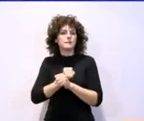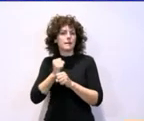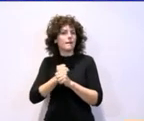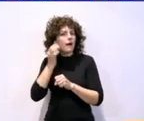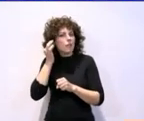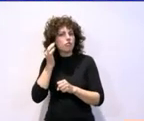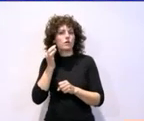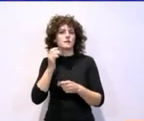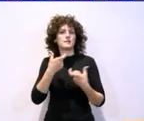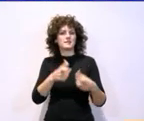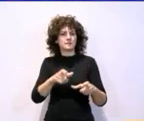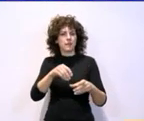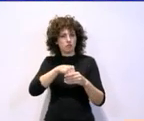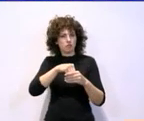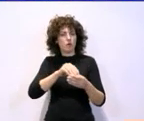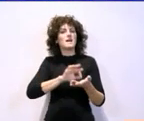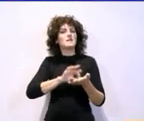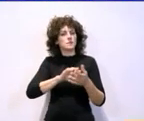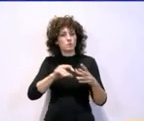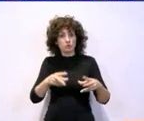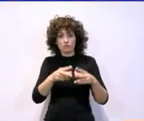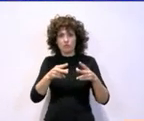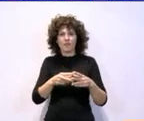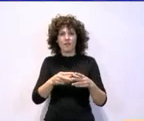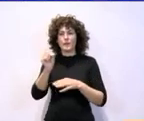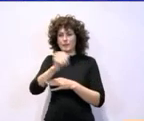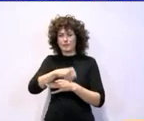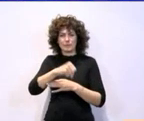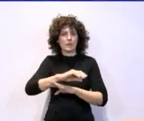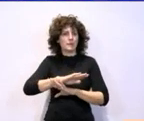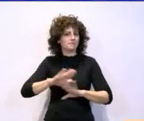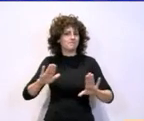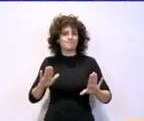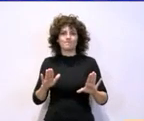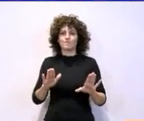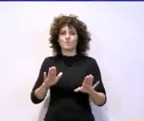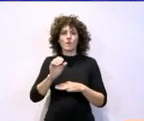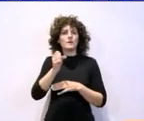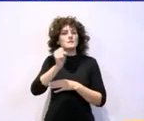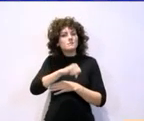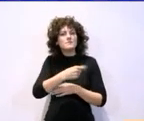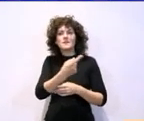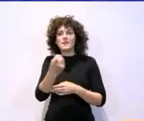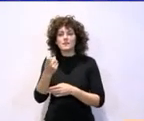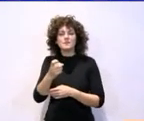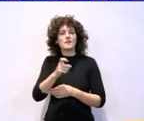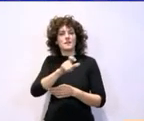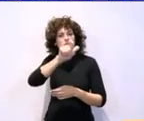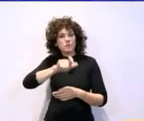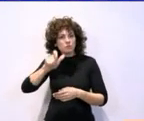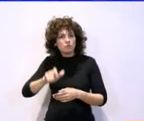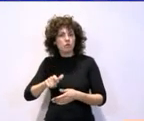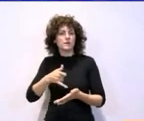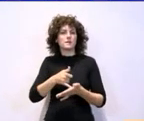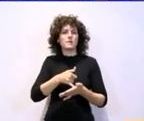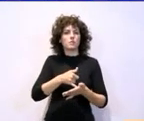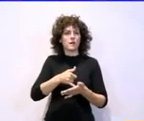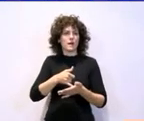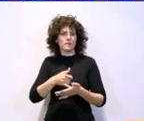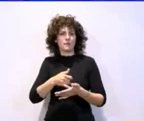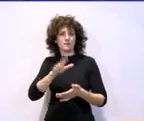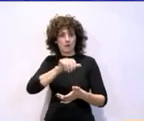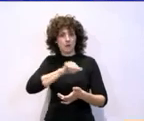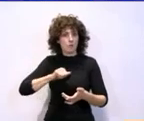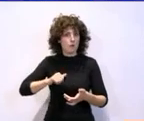sector de los servicios sociales y, desde luego, de despreciar las necesidades de los más vulnerables de nuestra comunidad autónoma.